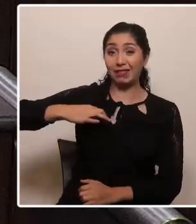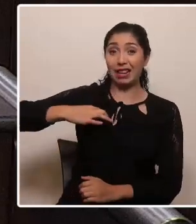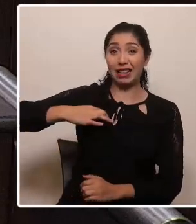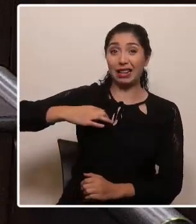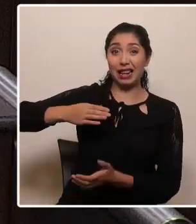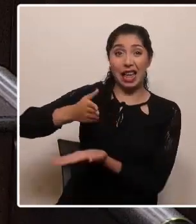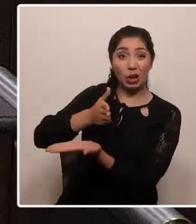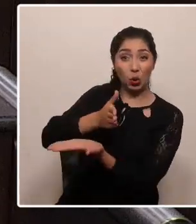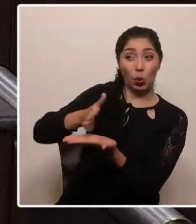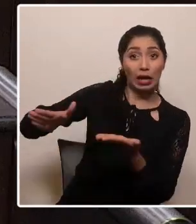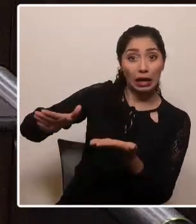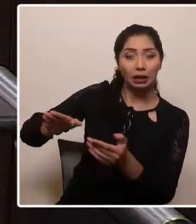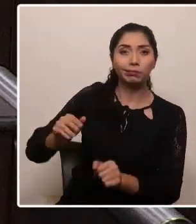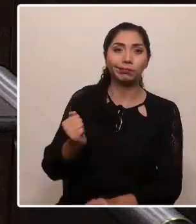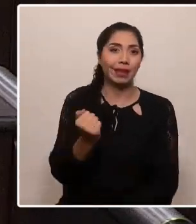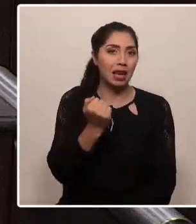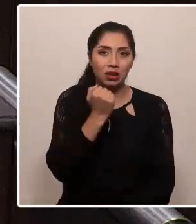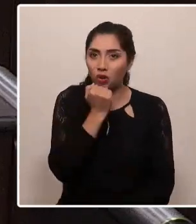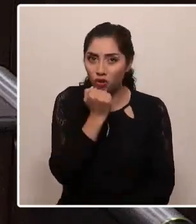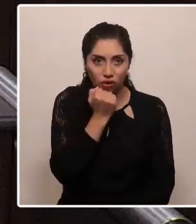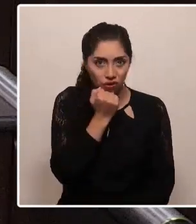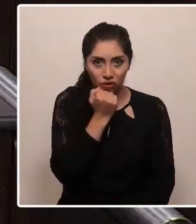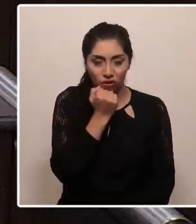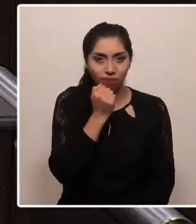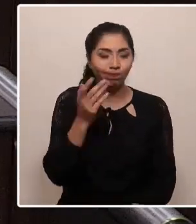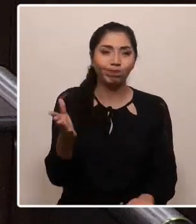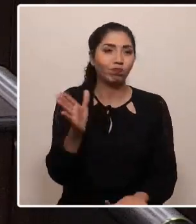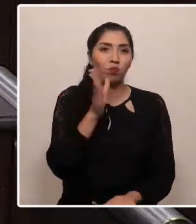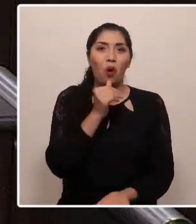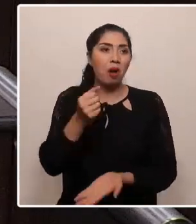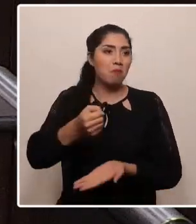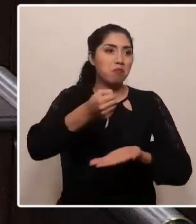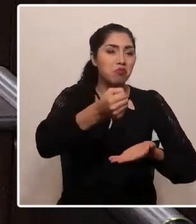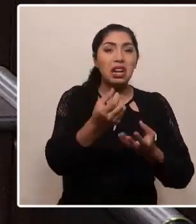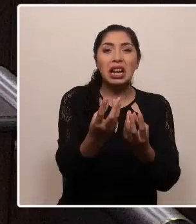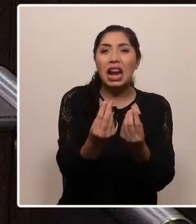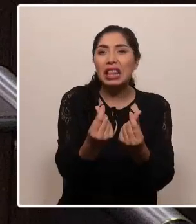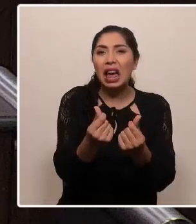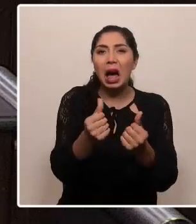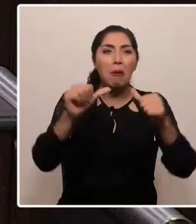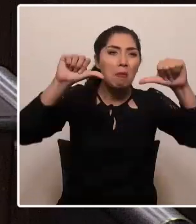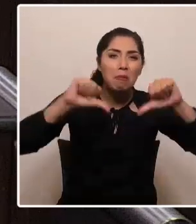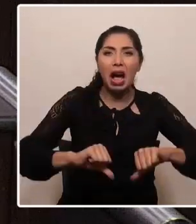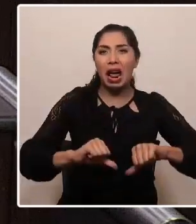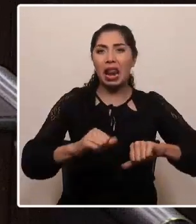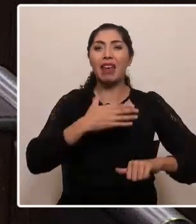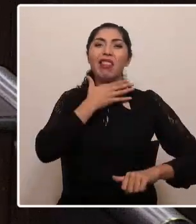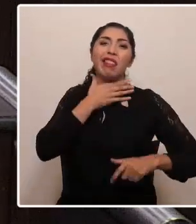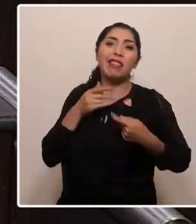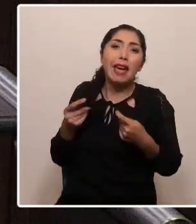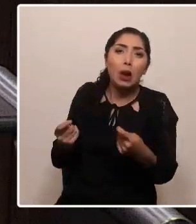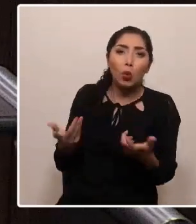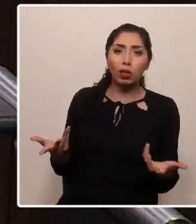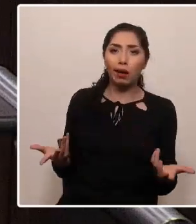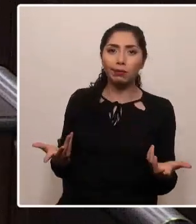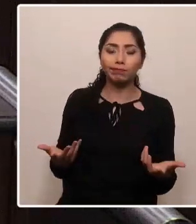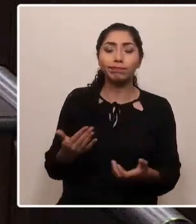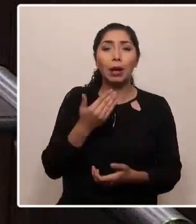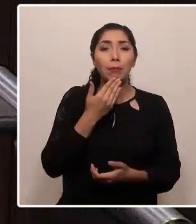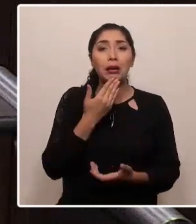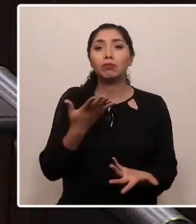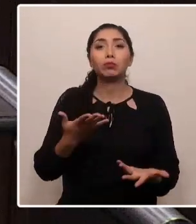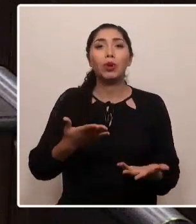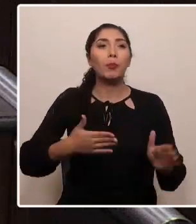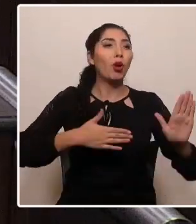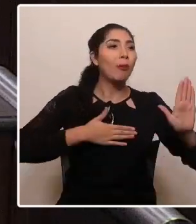error. Provocaría menor cobertura, mala calidad, endeudamiento y, en definitiva, muchas promesas que no se van